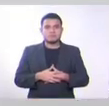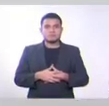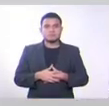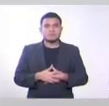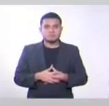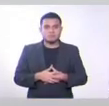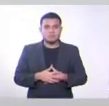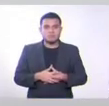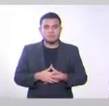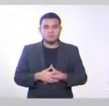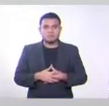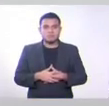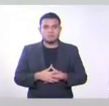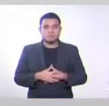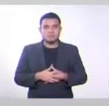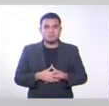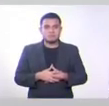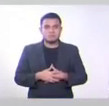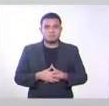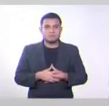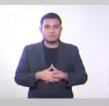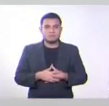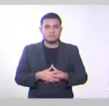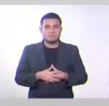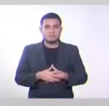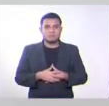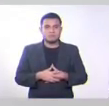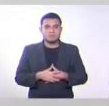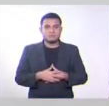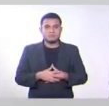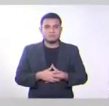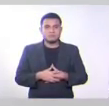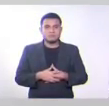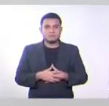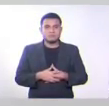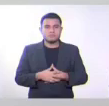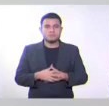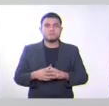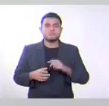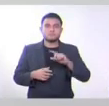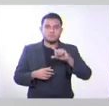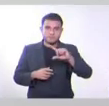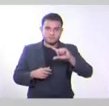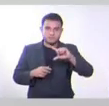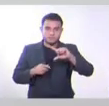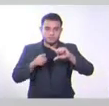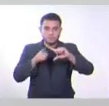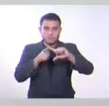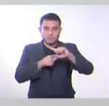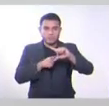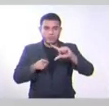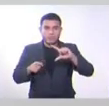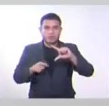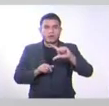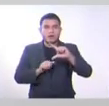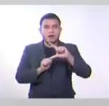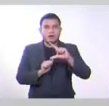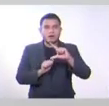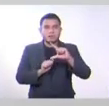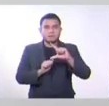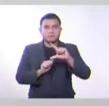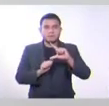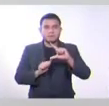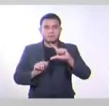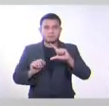rectángulo. A este lado le voy a llamar A, la longitud A. A este B.